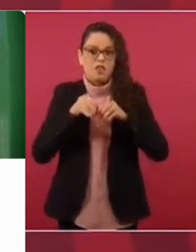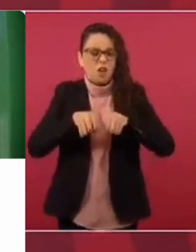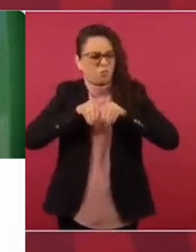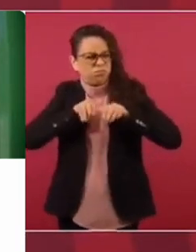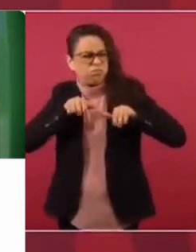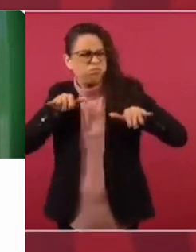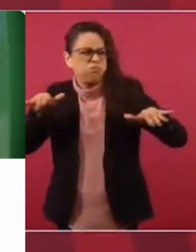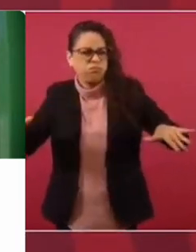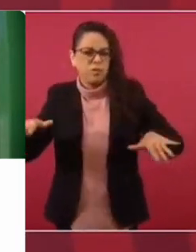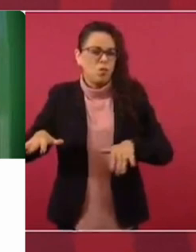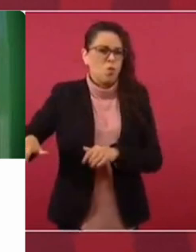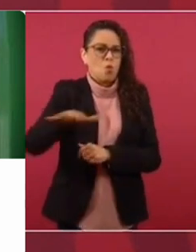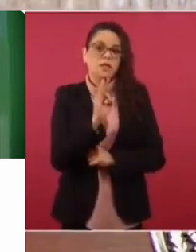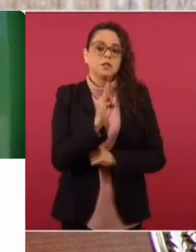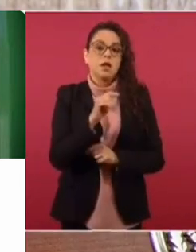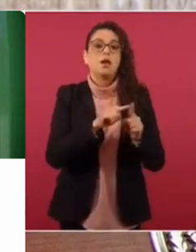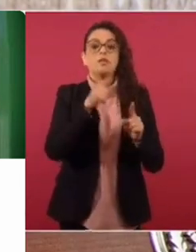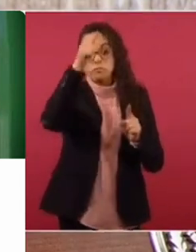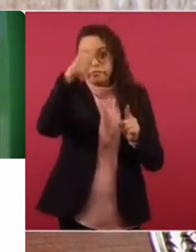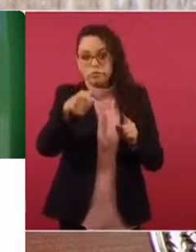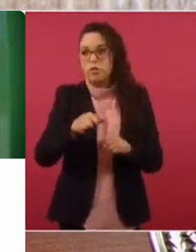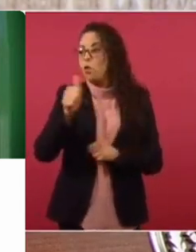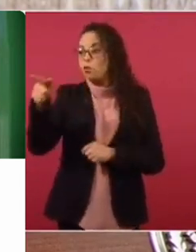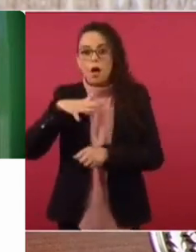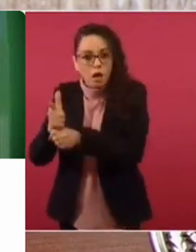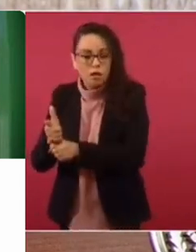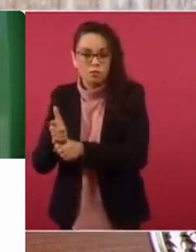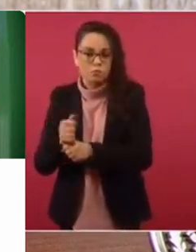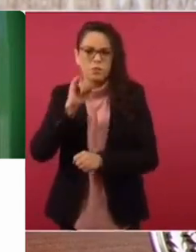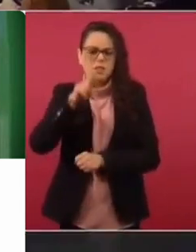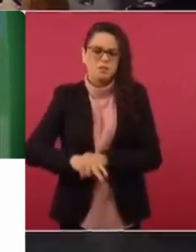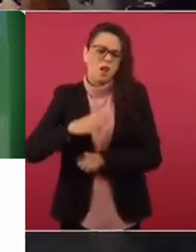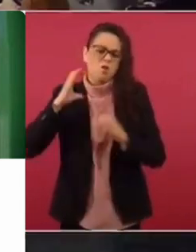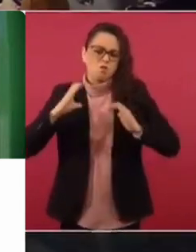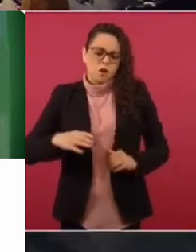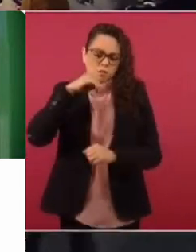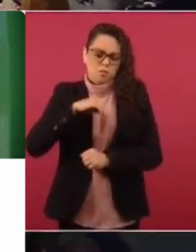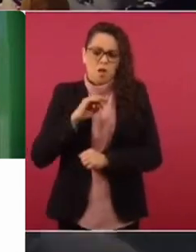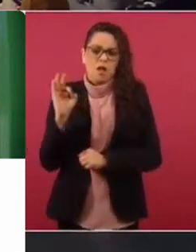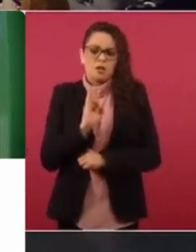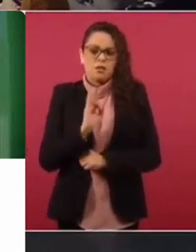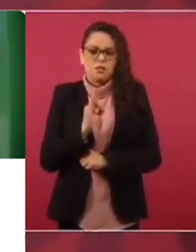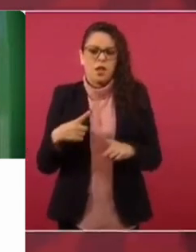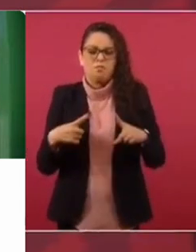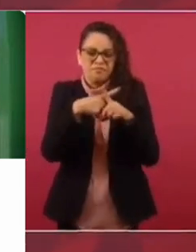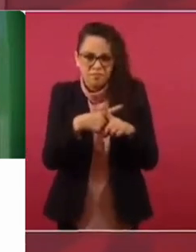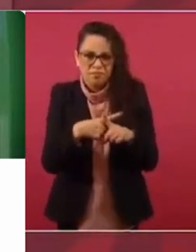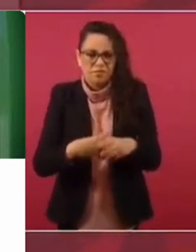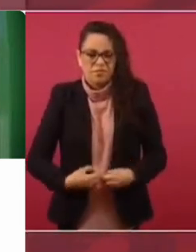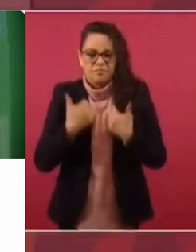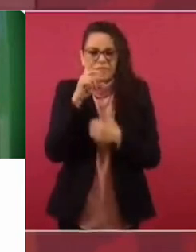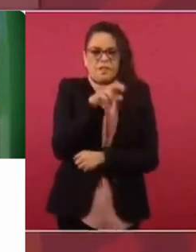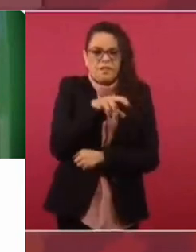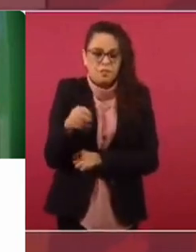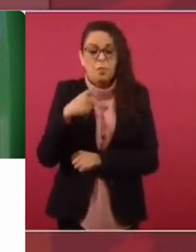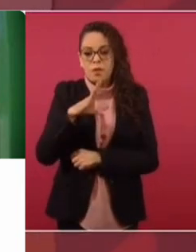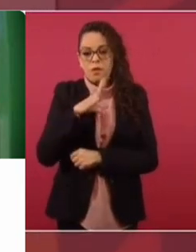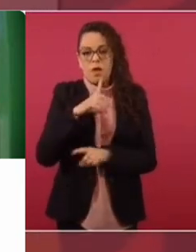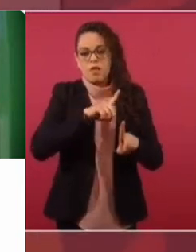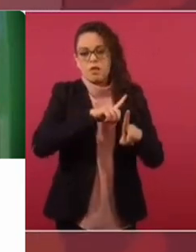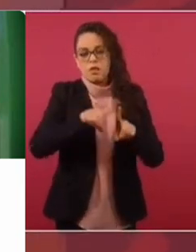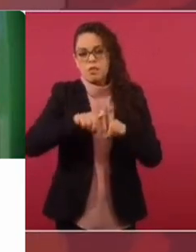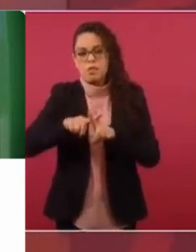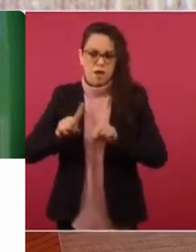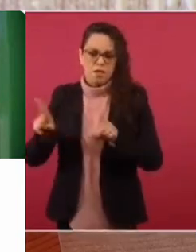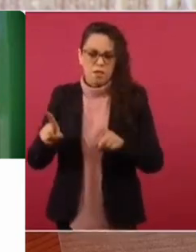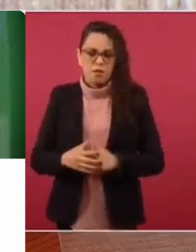puede ser esa la causa. Y sí hay intoxicaciones, ¿no? Pero las versiones son de lo más variada,